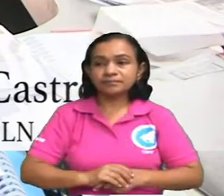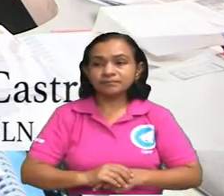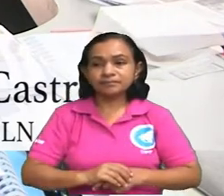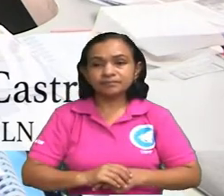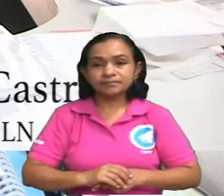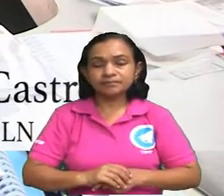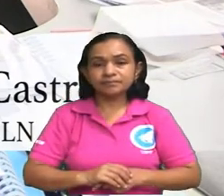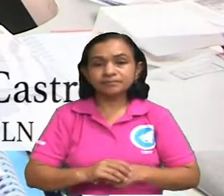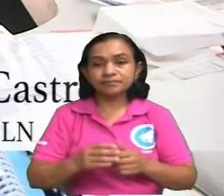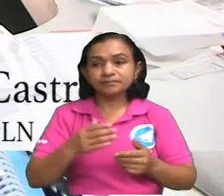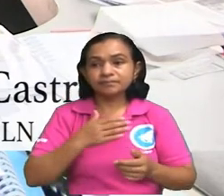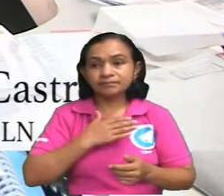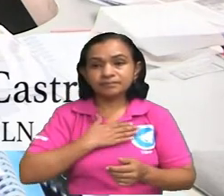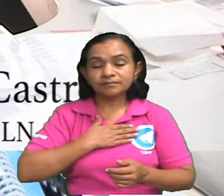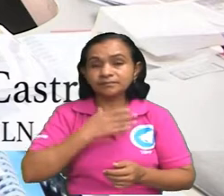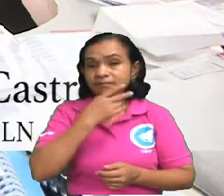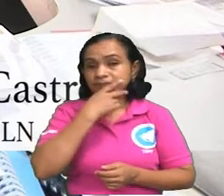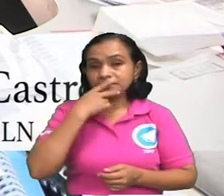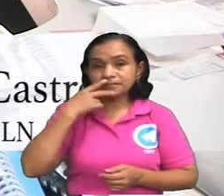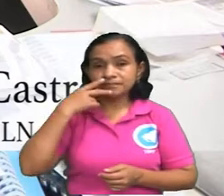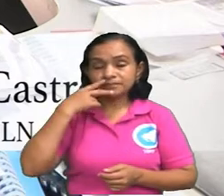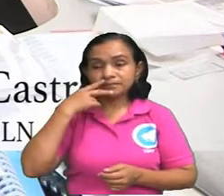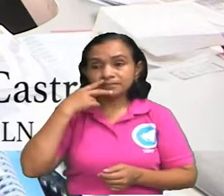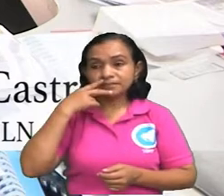como mi padre le cuenta a él